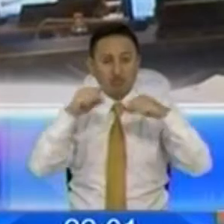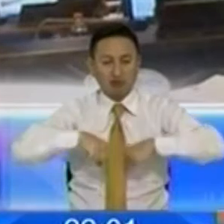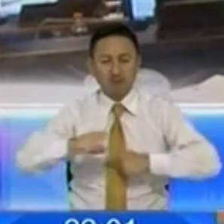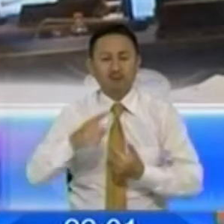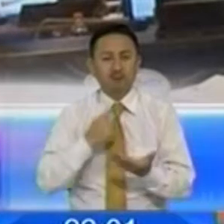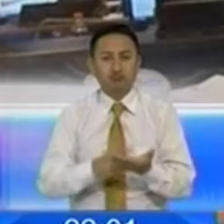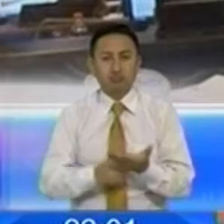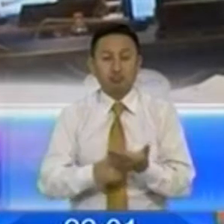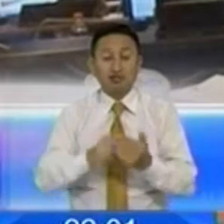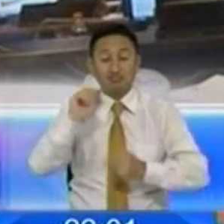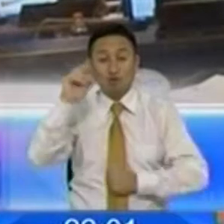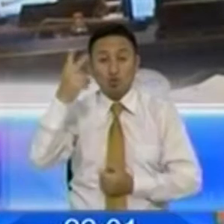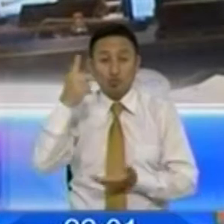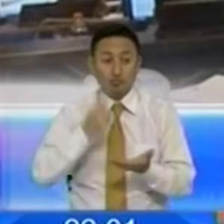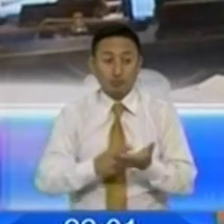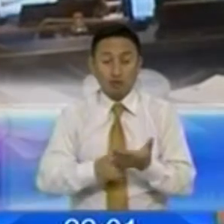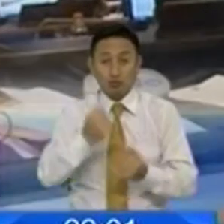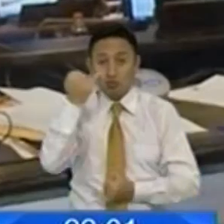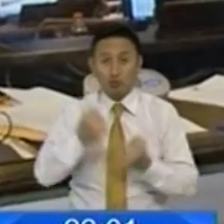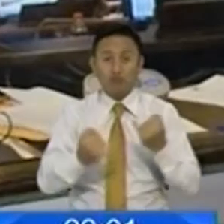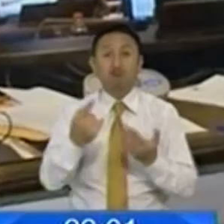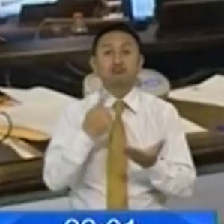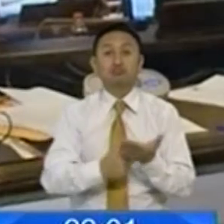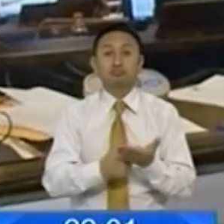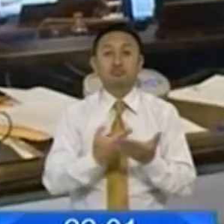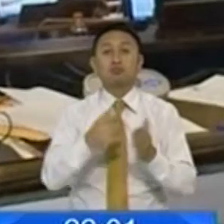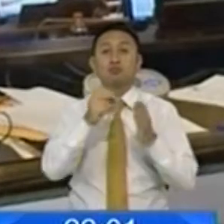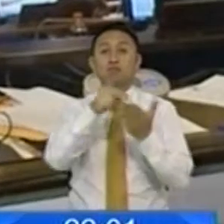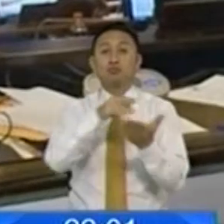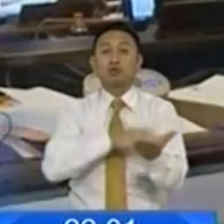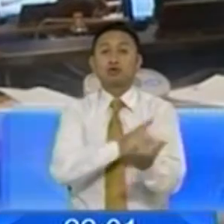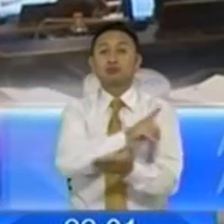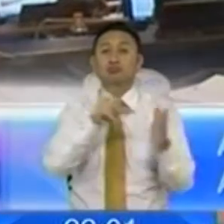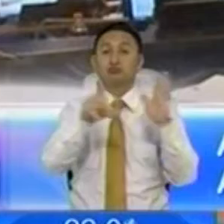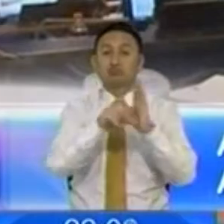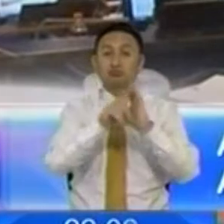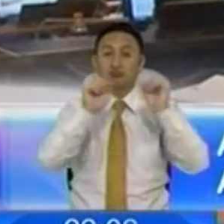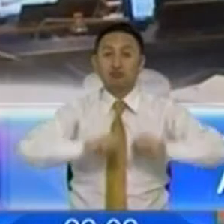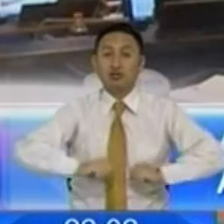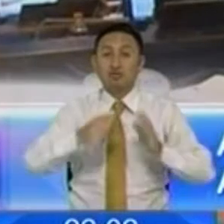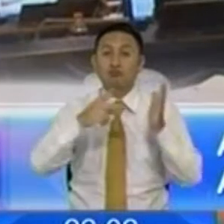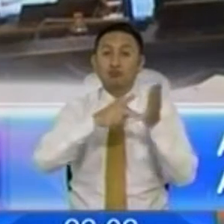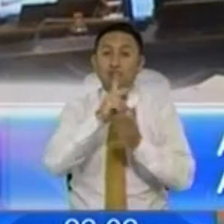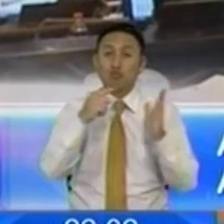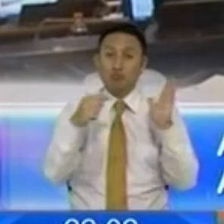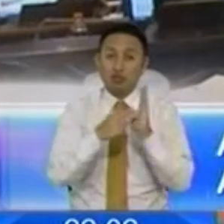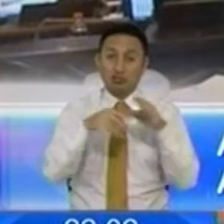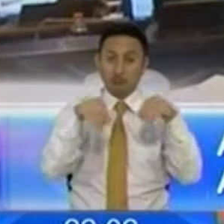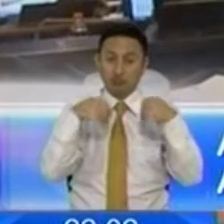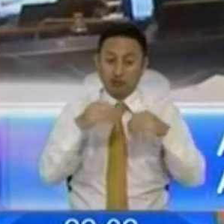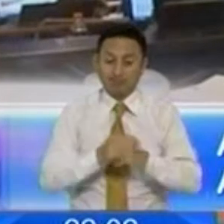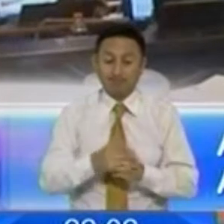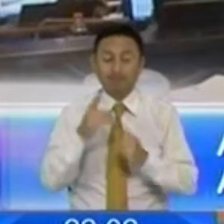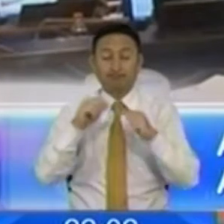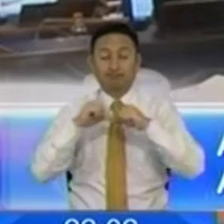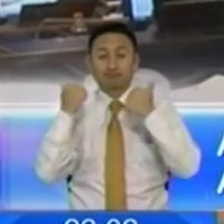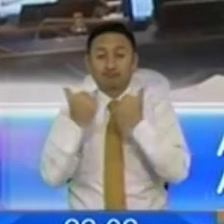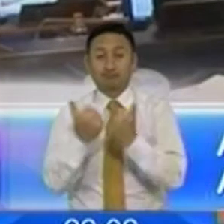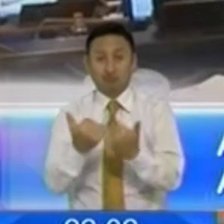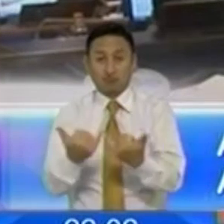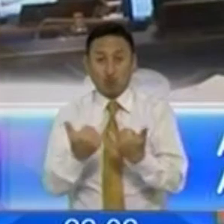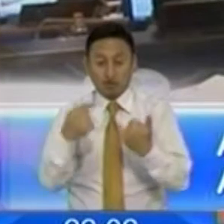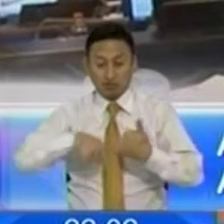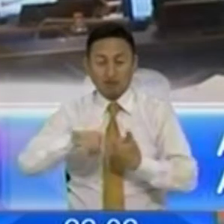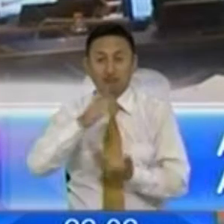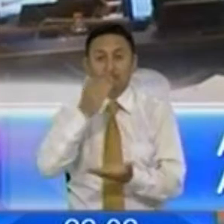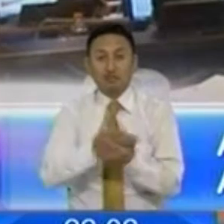debatiendo en segundo y definitivo debate el proyecto de ley de simplicidad y progresividad tributaria. En este momento los legisladores se encuentran en un